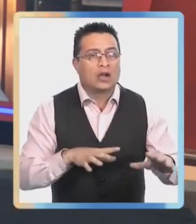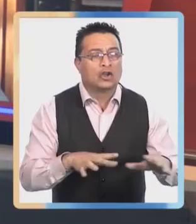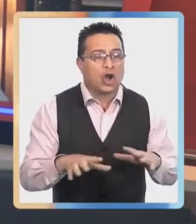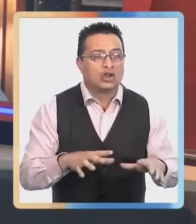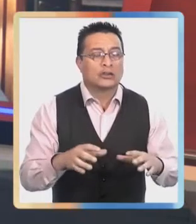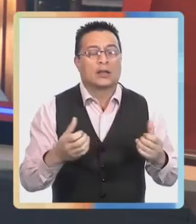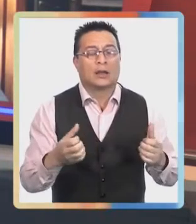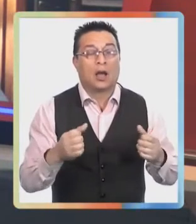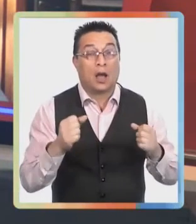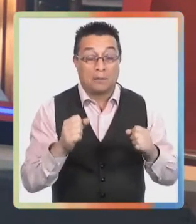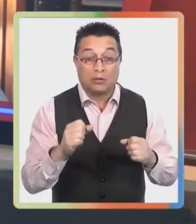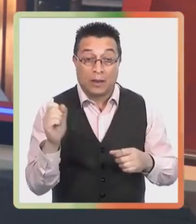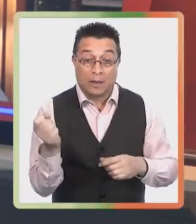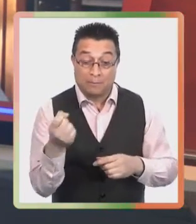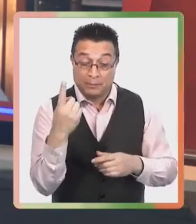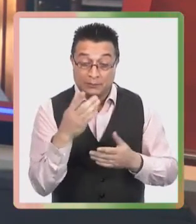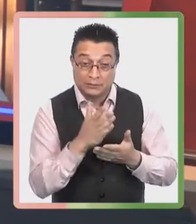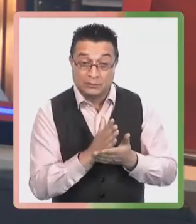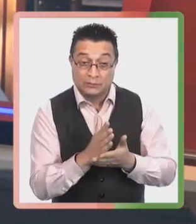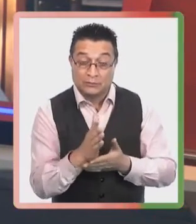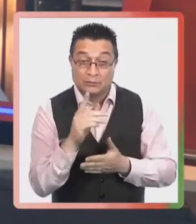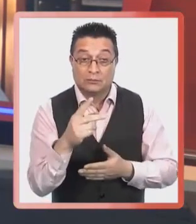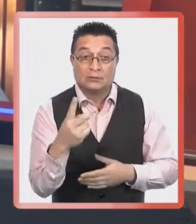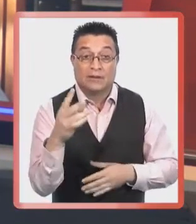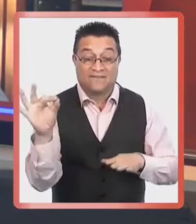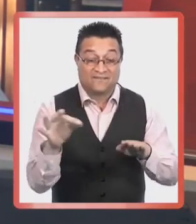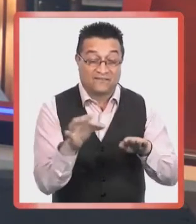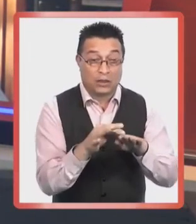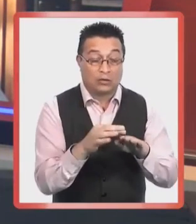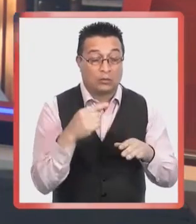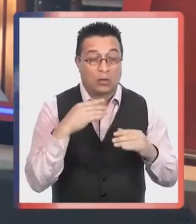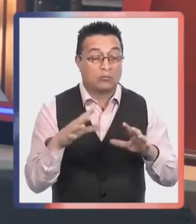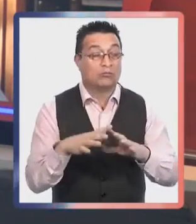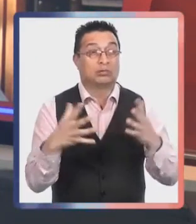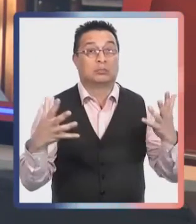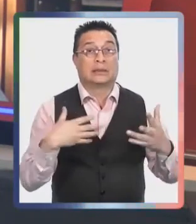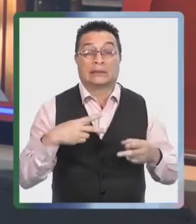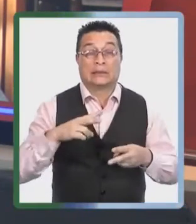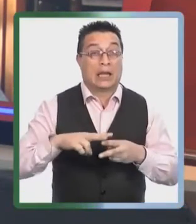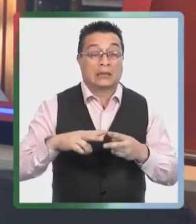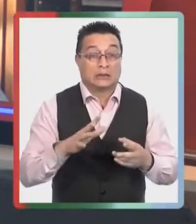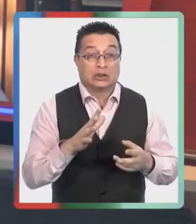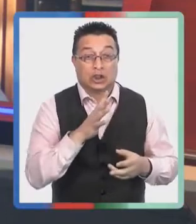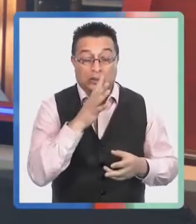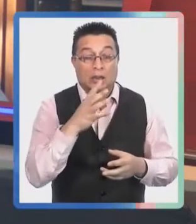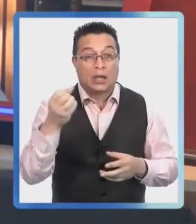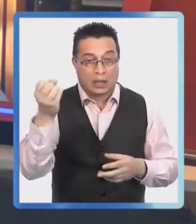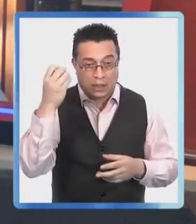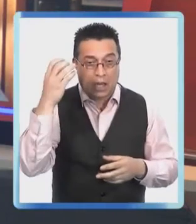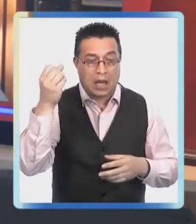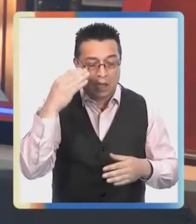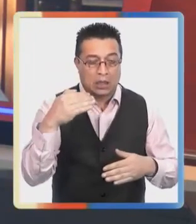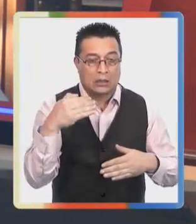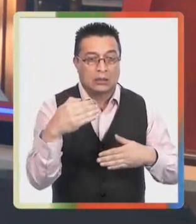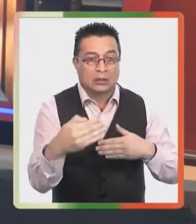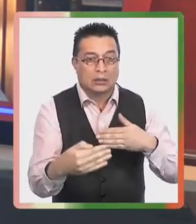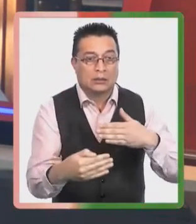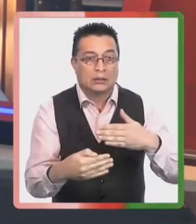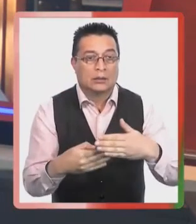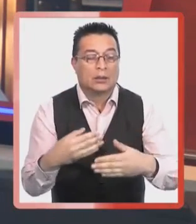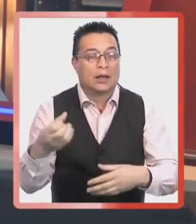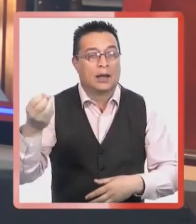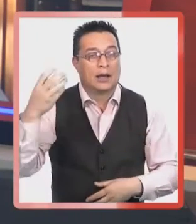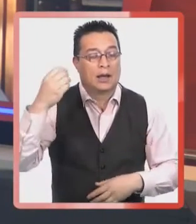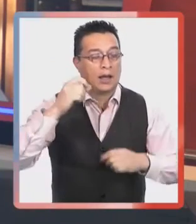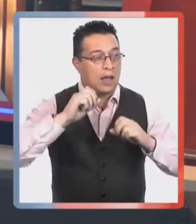cosas si hubiéramos actuado, pero al principio nos pilló este virus de verdad con las manos abajo, no sabíamos qué hacer al principio. Fuimos aprendiendo en la medida en